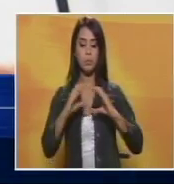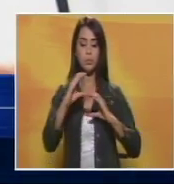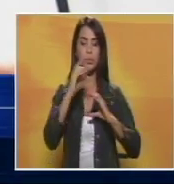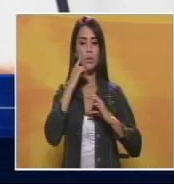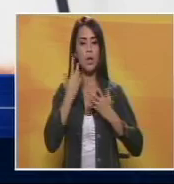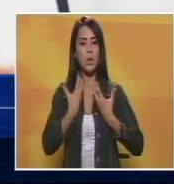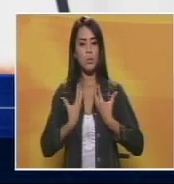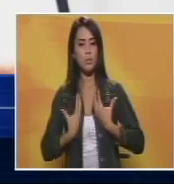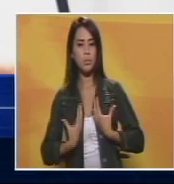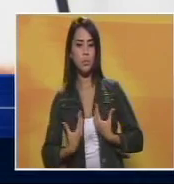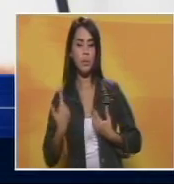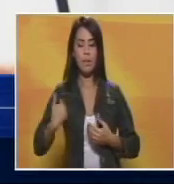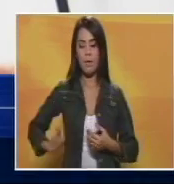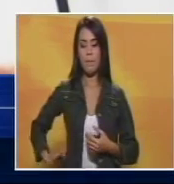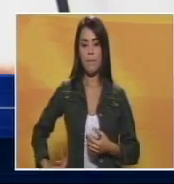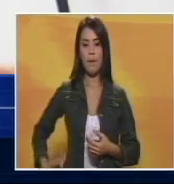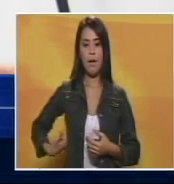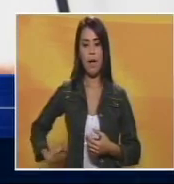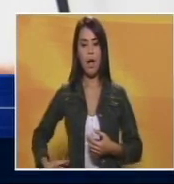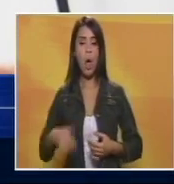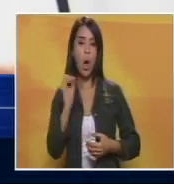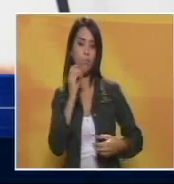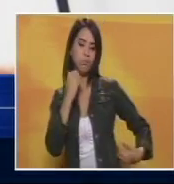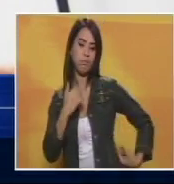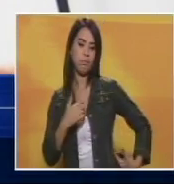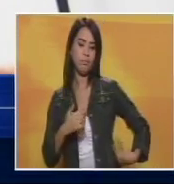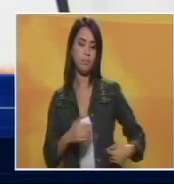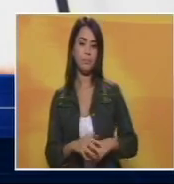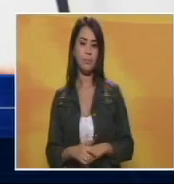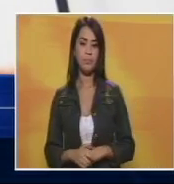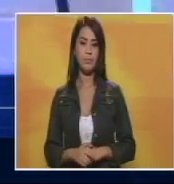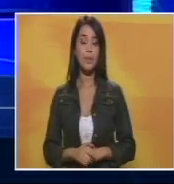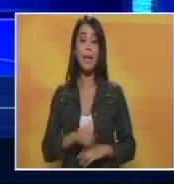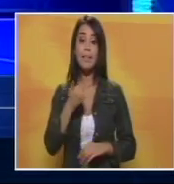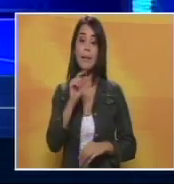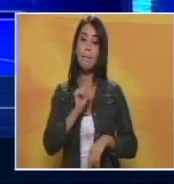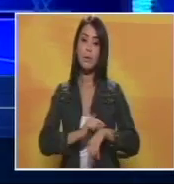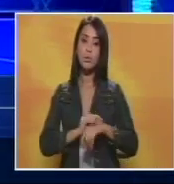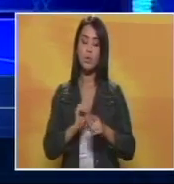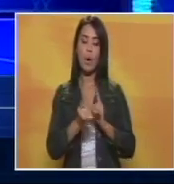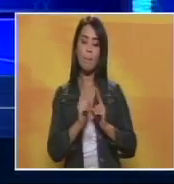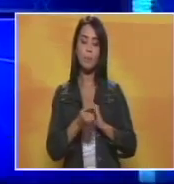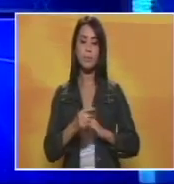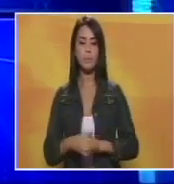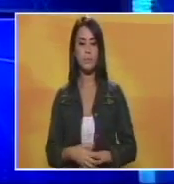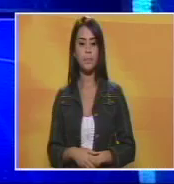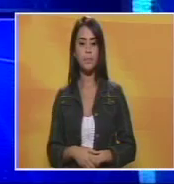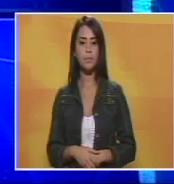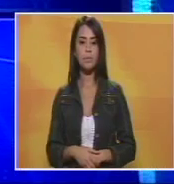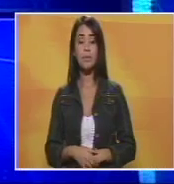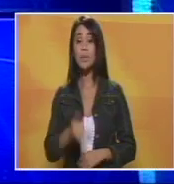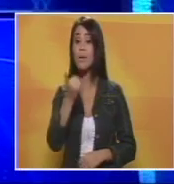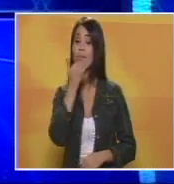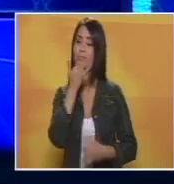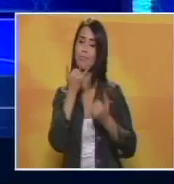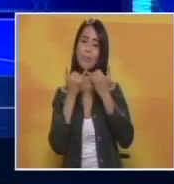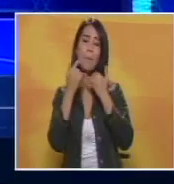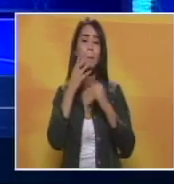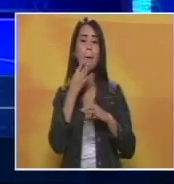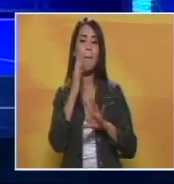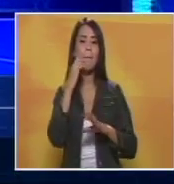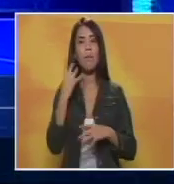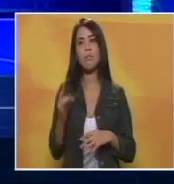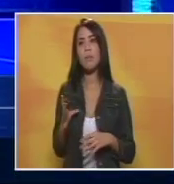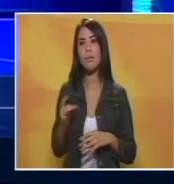relajar la musculatura de la espalda de un lado, lo que tendrían que estar cambiando cada 10 minutos. Noguera asegura que es un error aprender a vivir con el